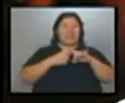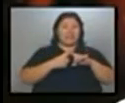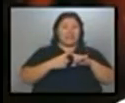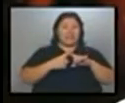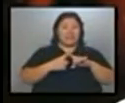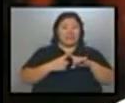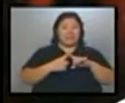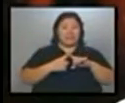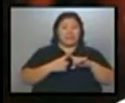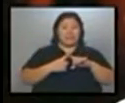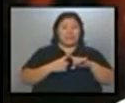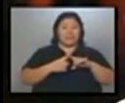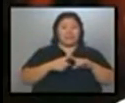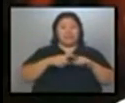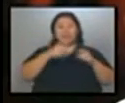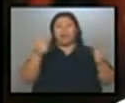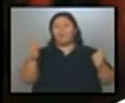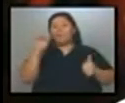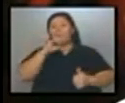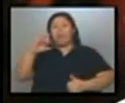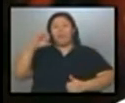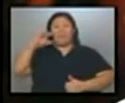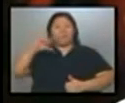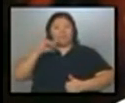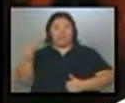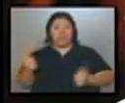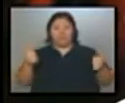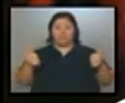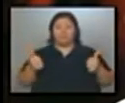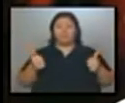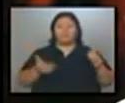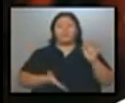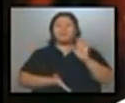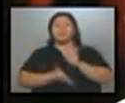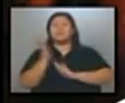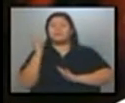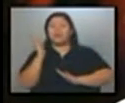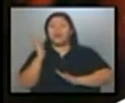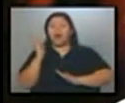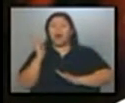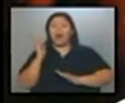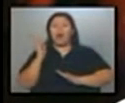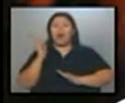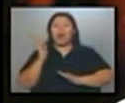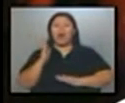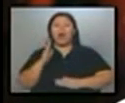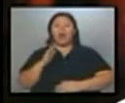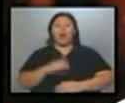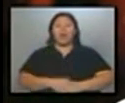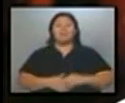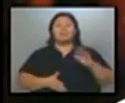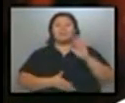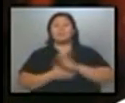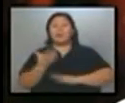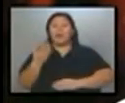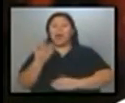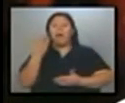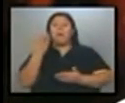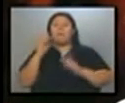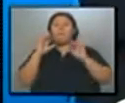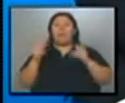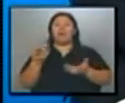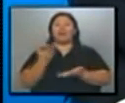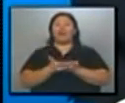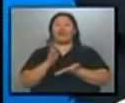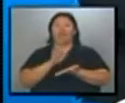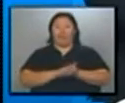Pampita. Ahí va con las tostadas en la mano. ¿A dónde va con el paquete de tostadas? Qué apurada, ¿no? La espera la señora. Bueno, se queda con esta casona